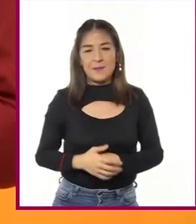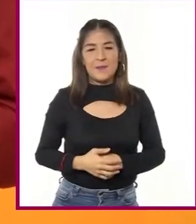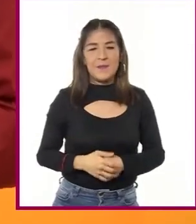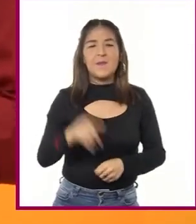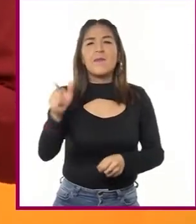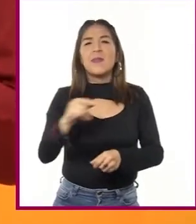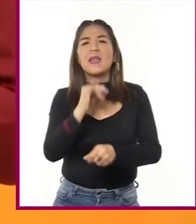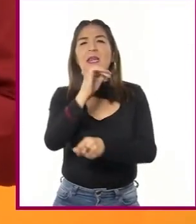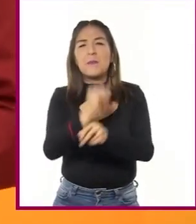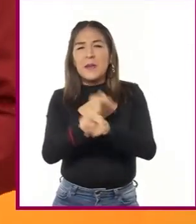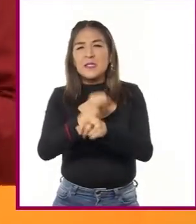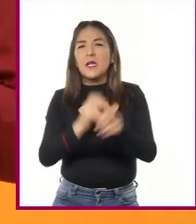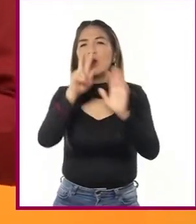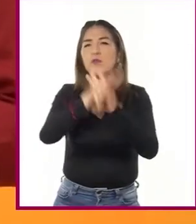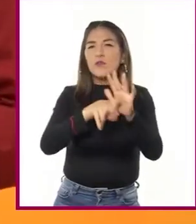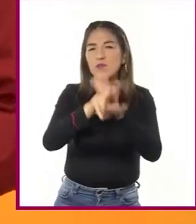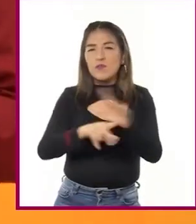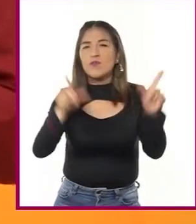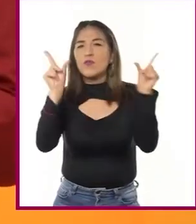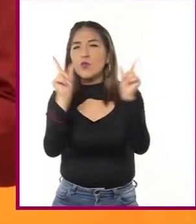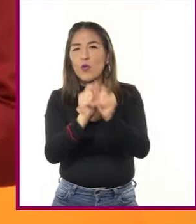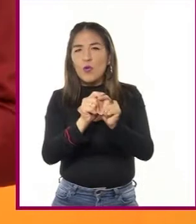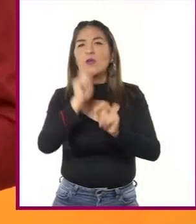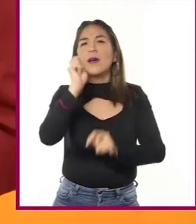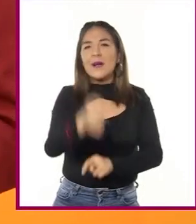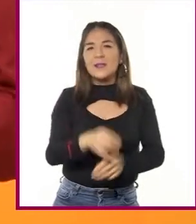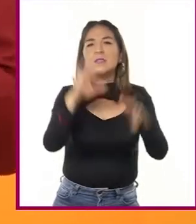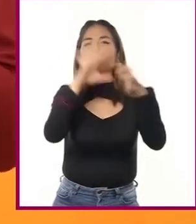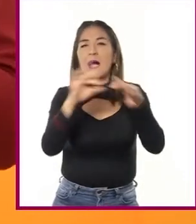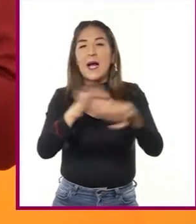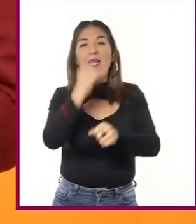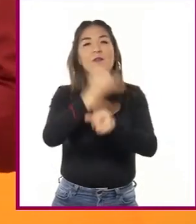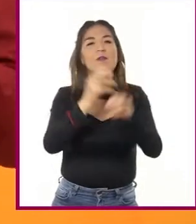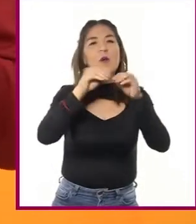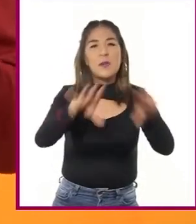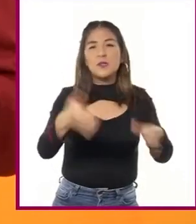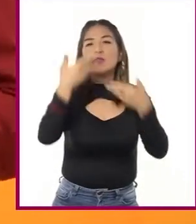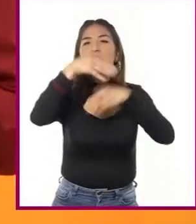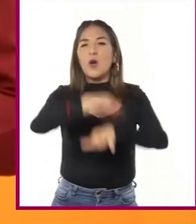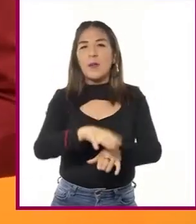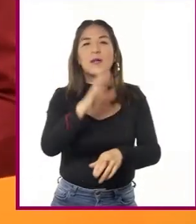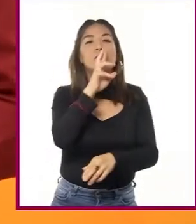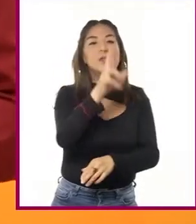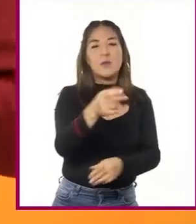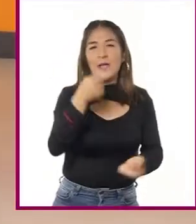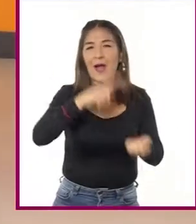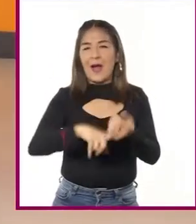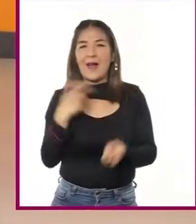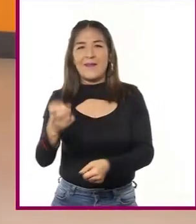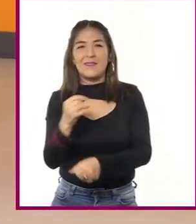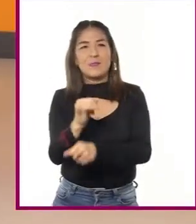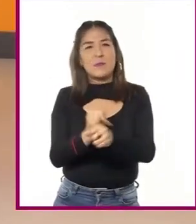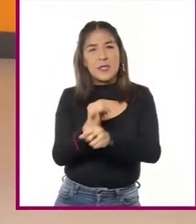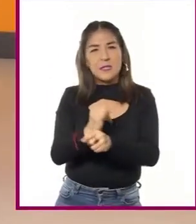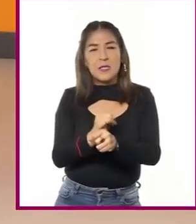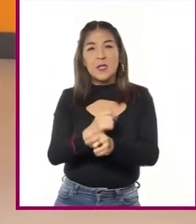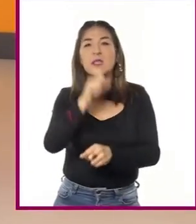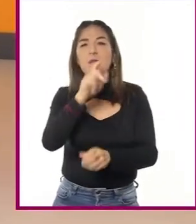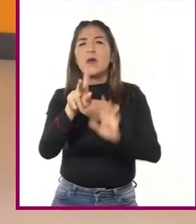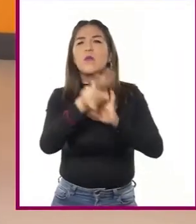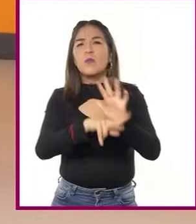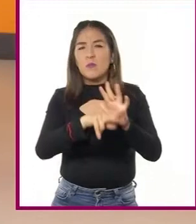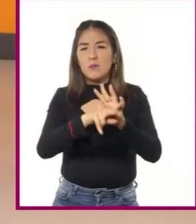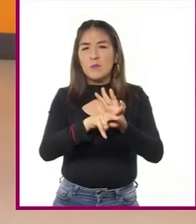investigaciones realizadas y su principal objetivo es la información sobre los resultados obtenidos. Estos programas